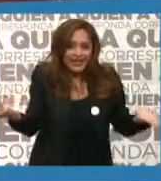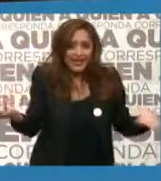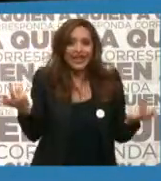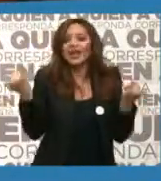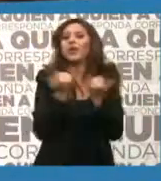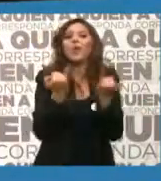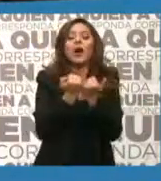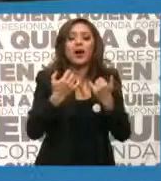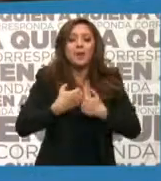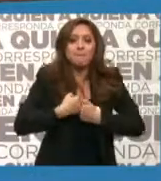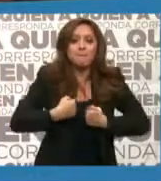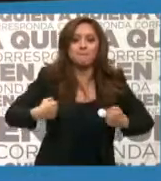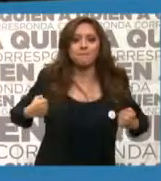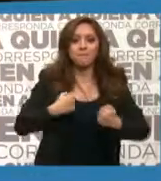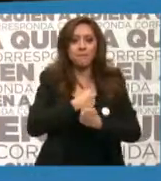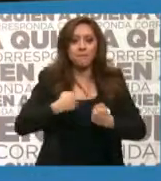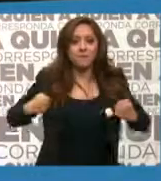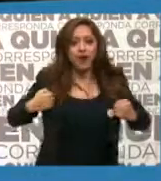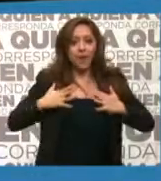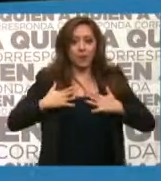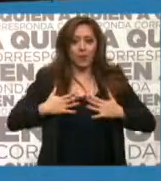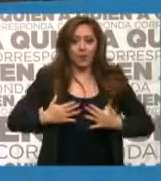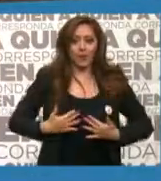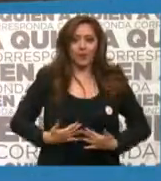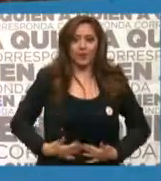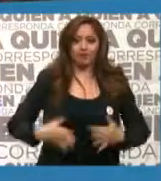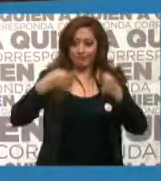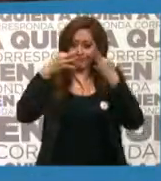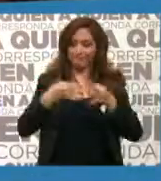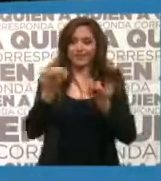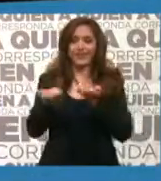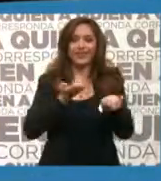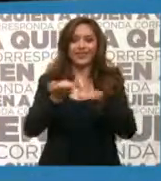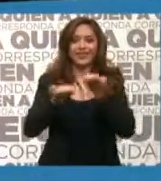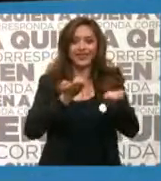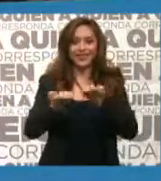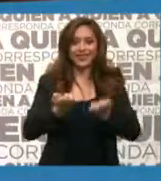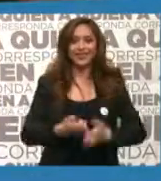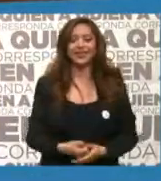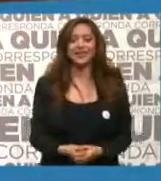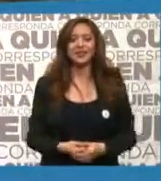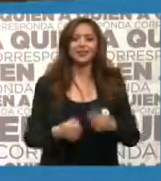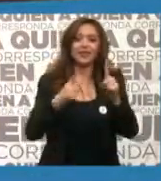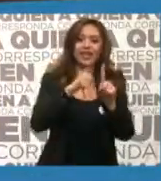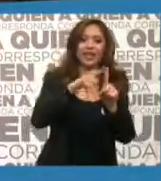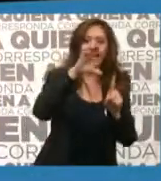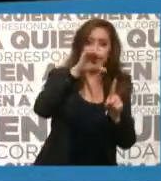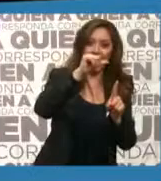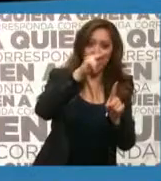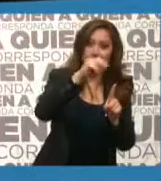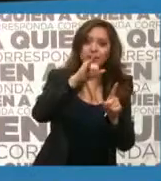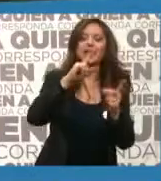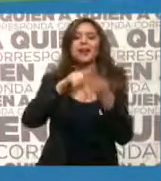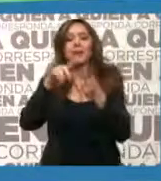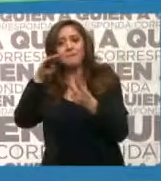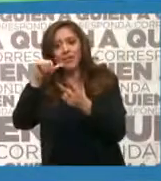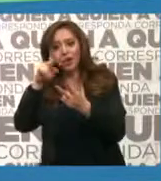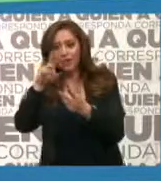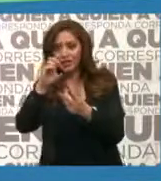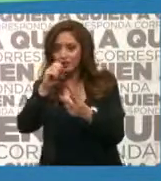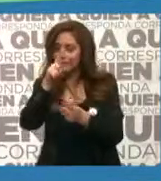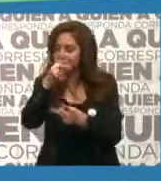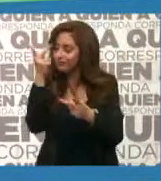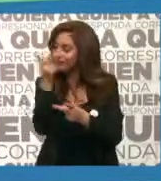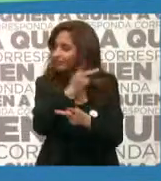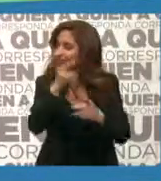licra, que se le marca el cuerpo bien bonito, sí. A ver, el Capi y Mauricio. 20 años de cuidado con los dos,